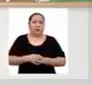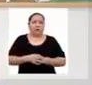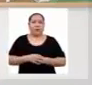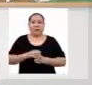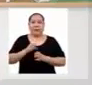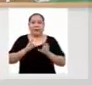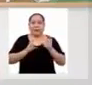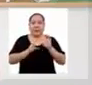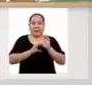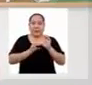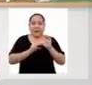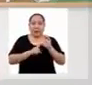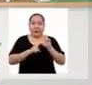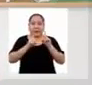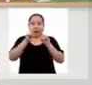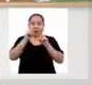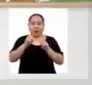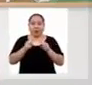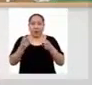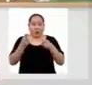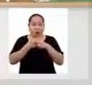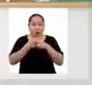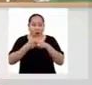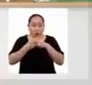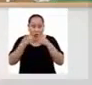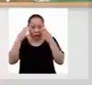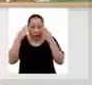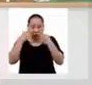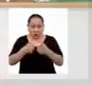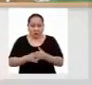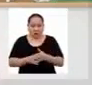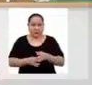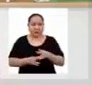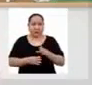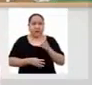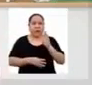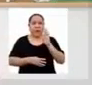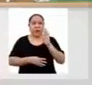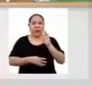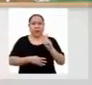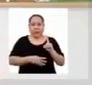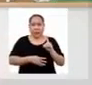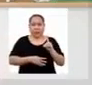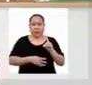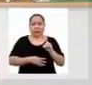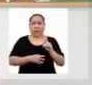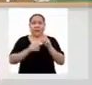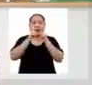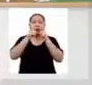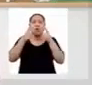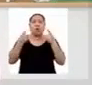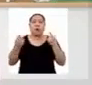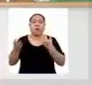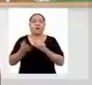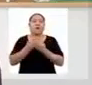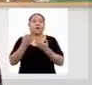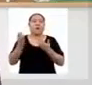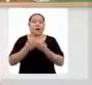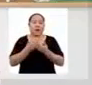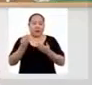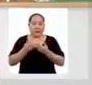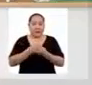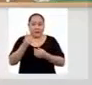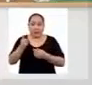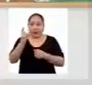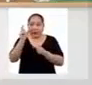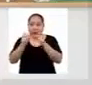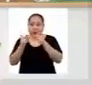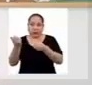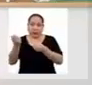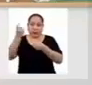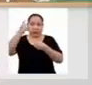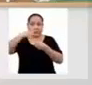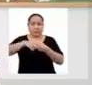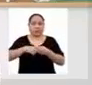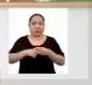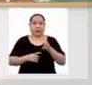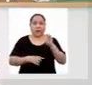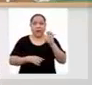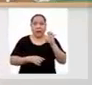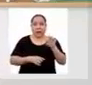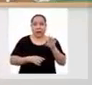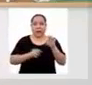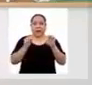breves posibles. D. Hay que formularlas en un lenguaje simple y familiar para los participantes. Y